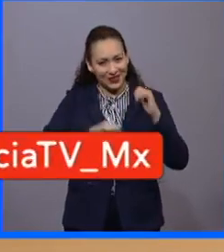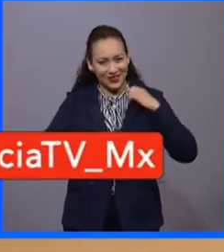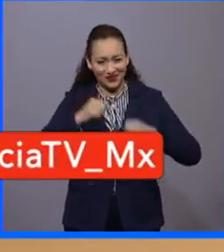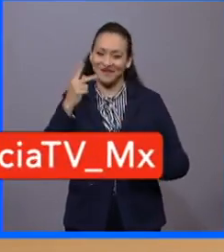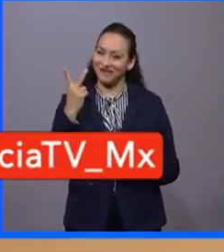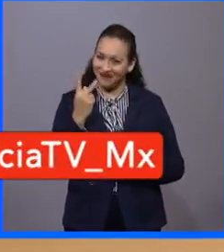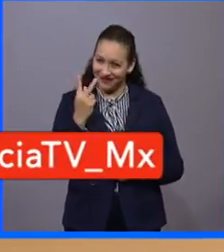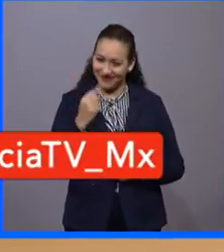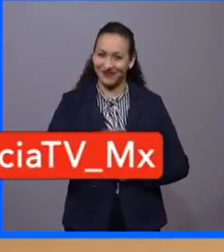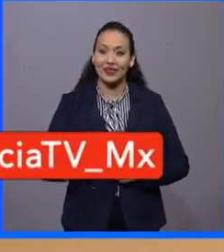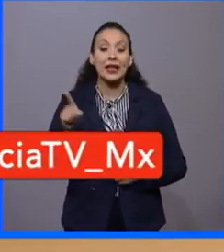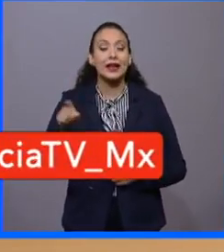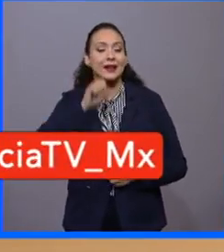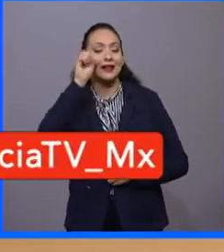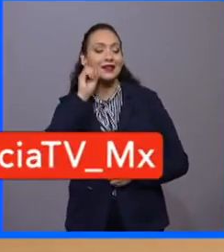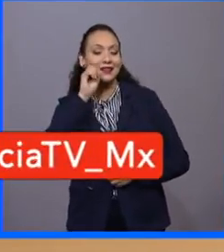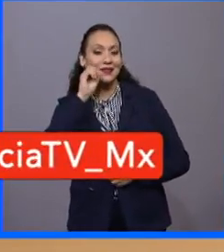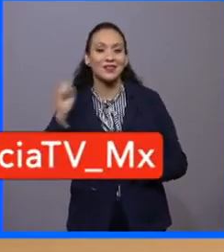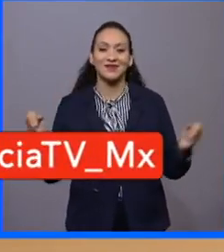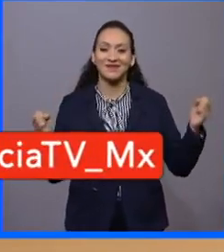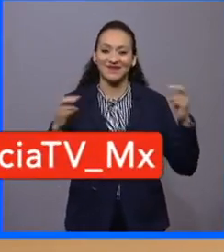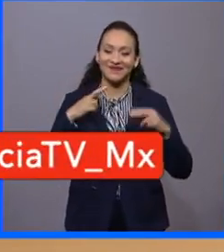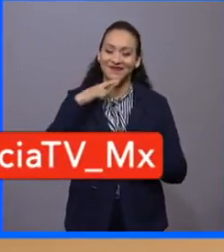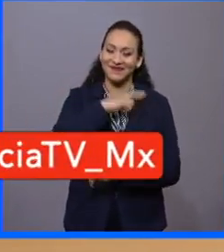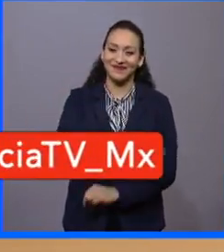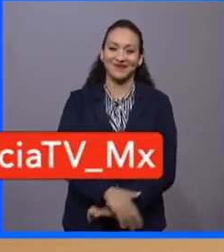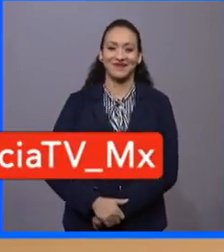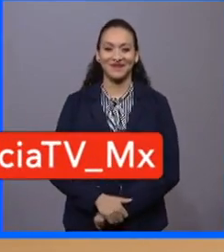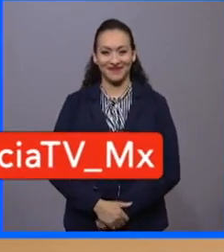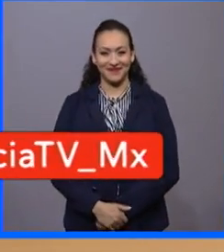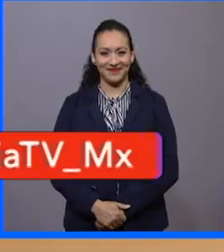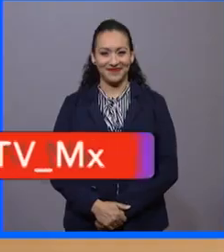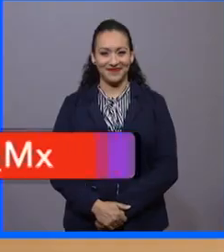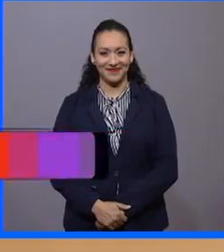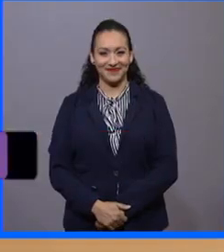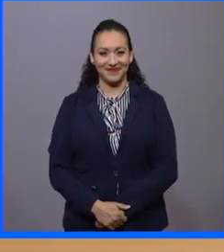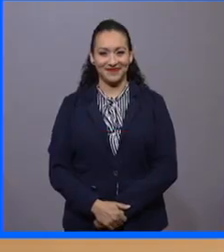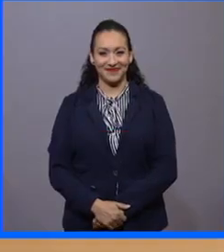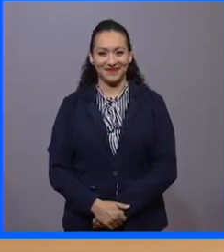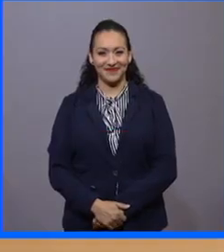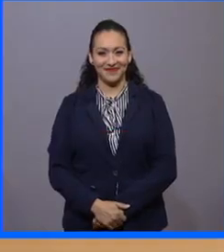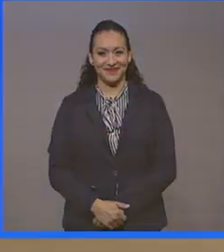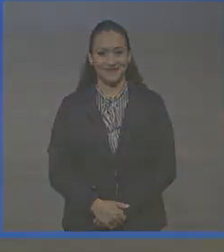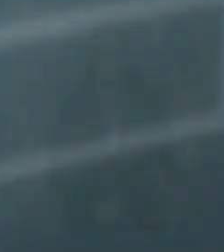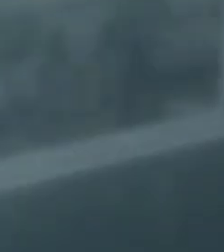pendiente de esta señal. Soy Oscar González y nos vemos en la próxima.